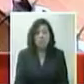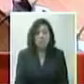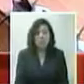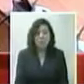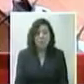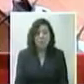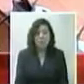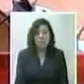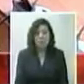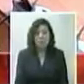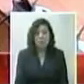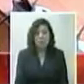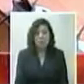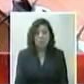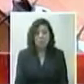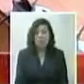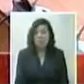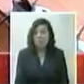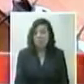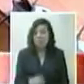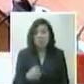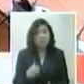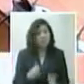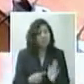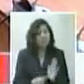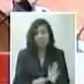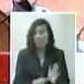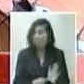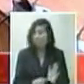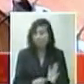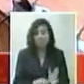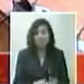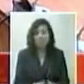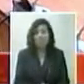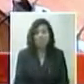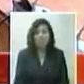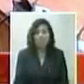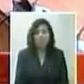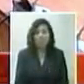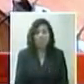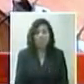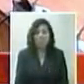hasta donde yo tengo entendido pero yo no he estaba presente